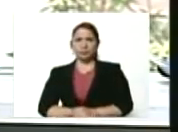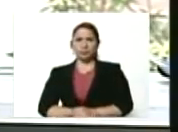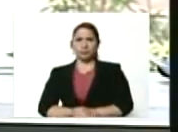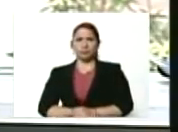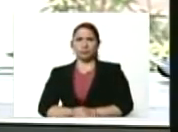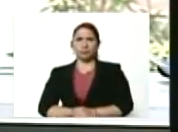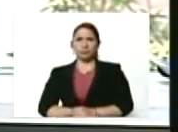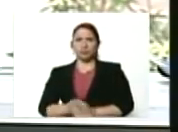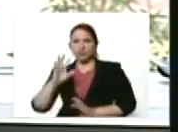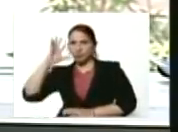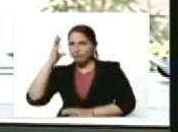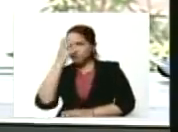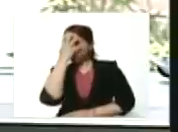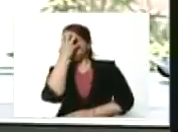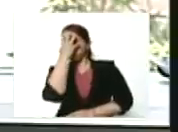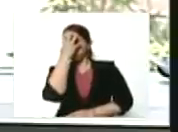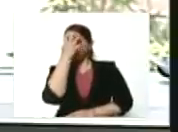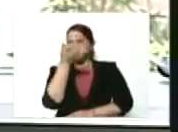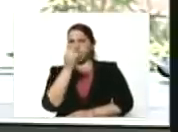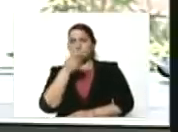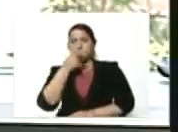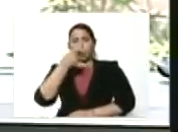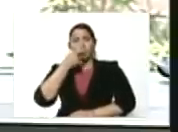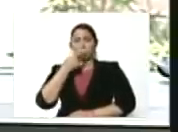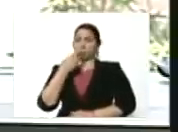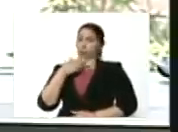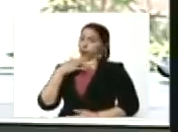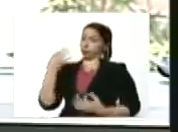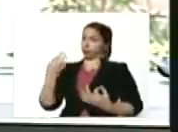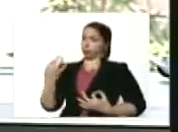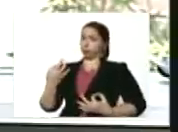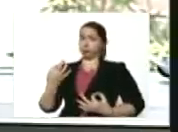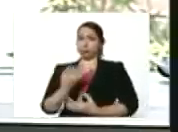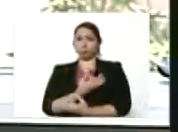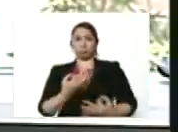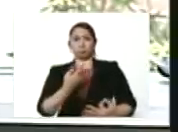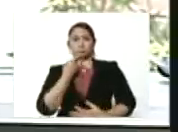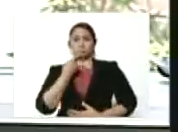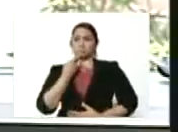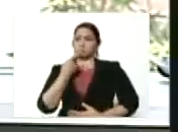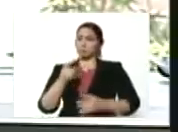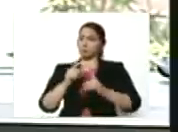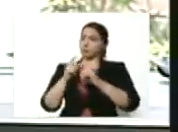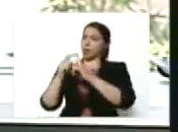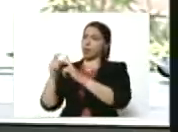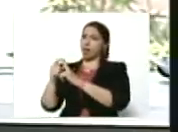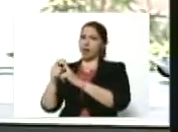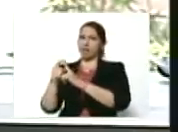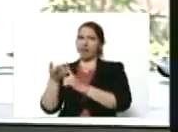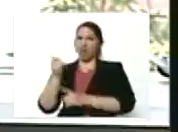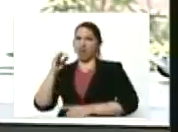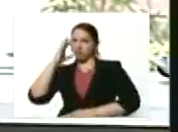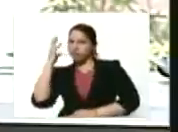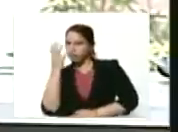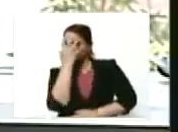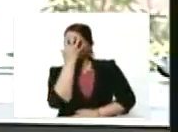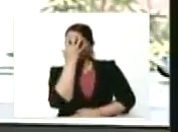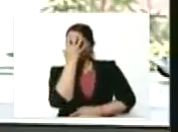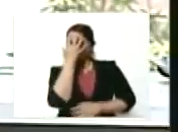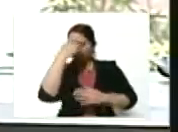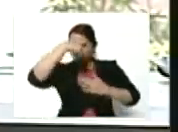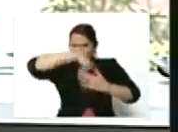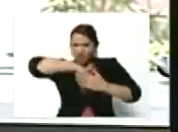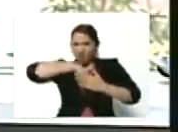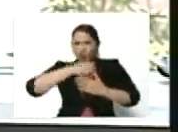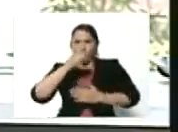en el disfraz que se pone de político versado, de político, de palabra. Por detrás hay un hombre lleno de violencia,